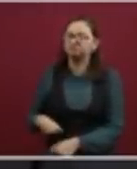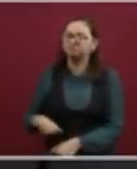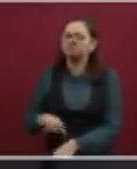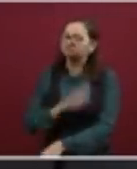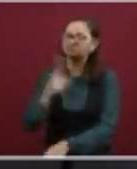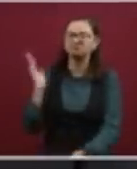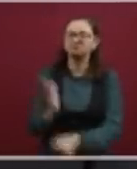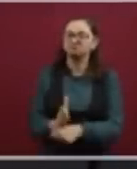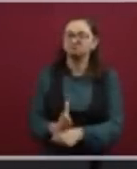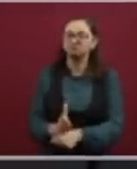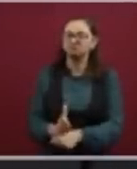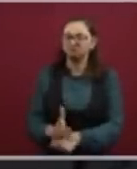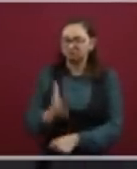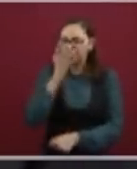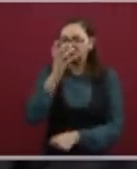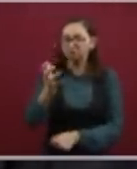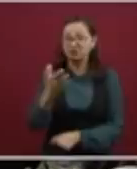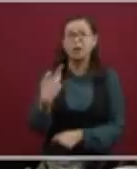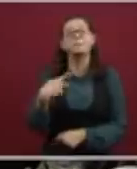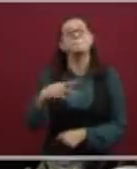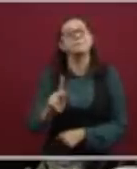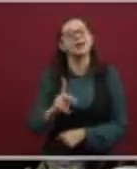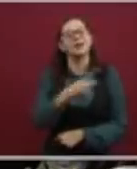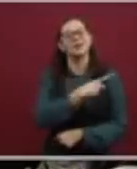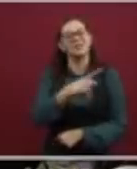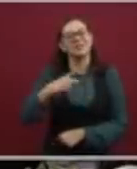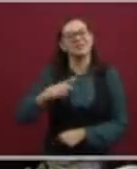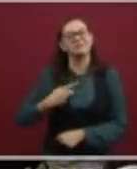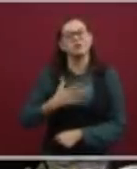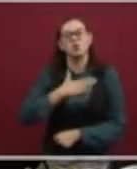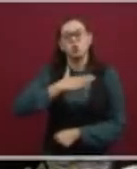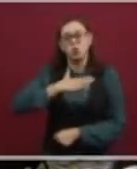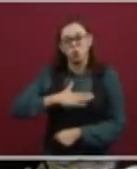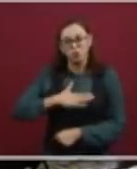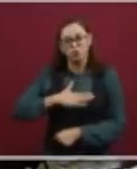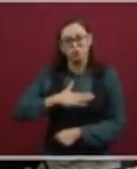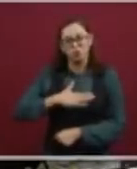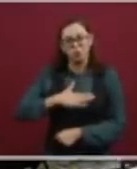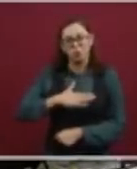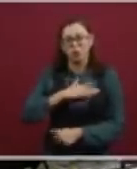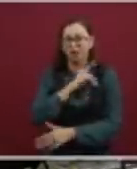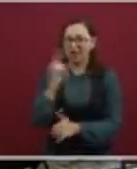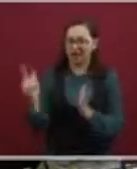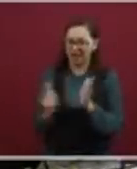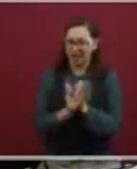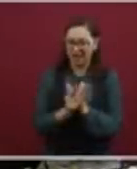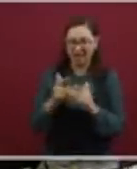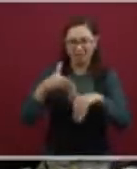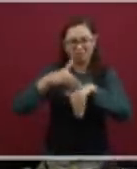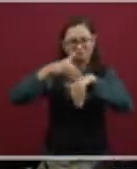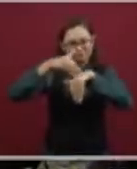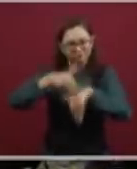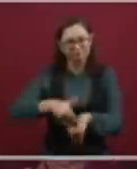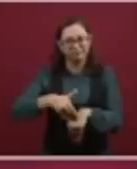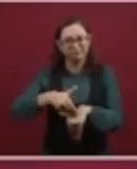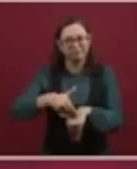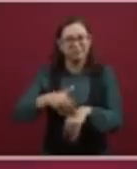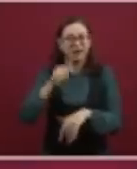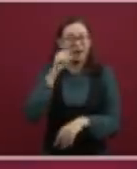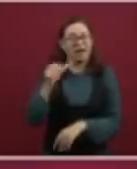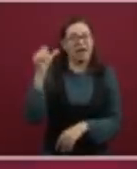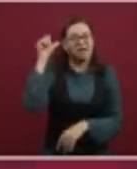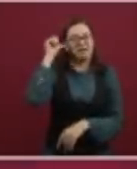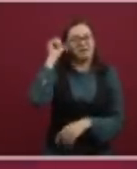que ser también justos, porque en todo esto, lo decía yo